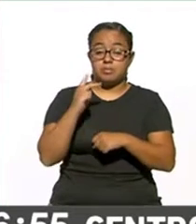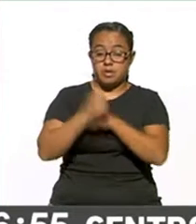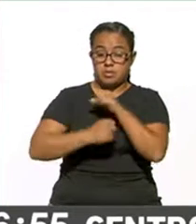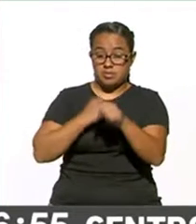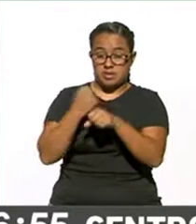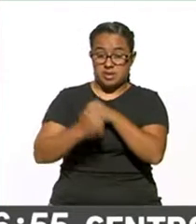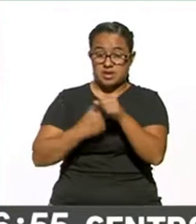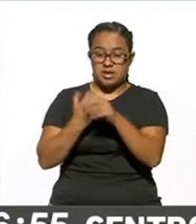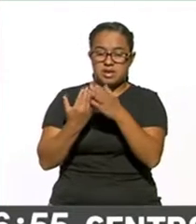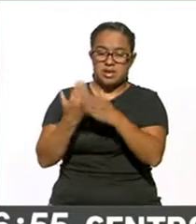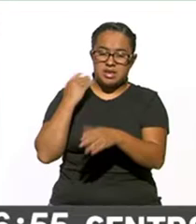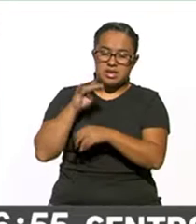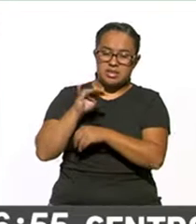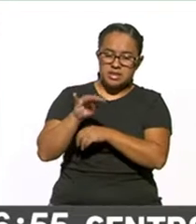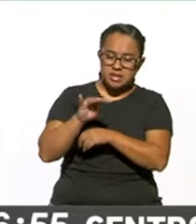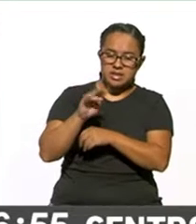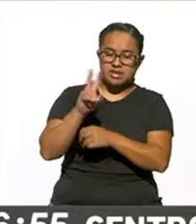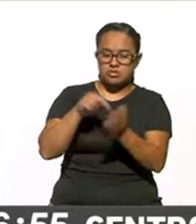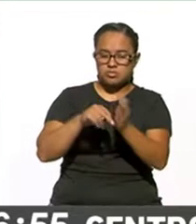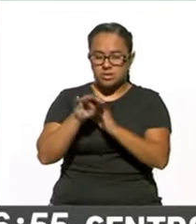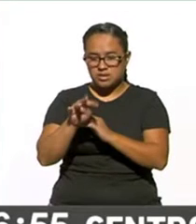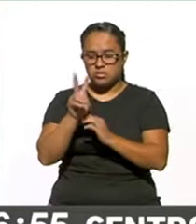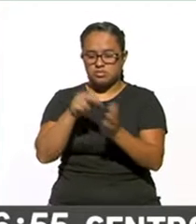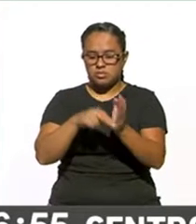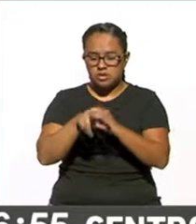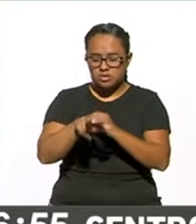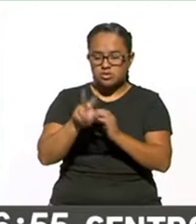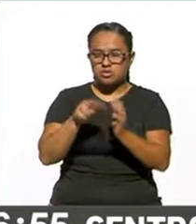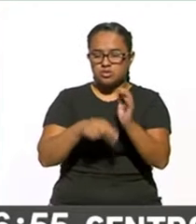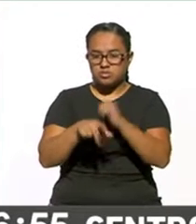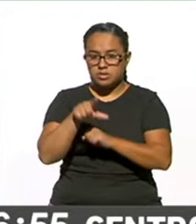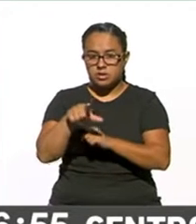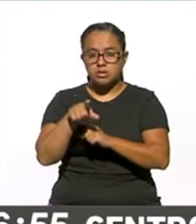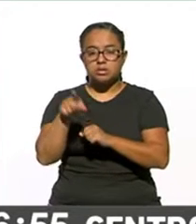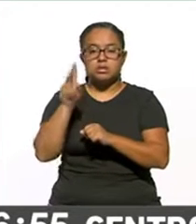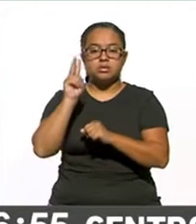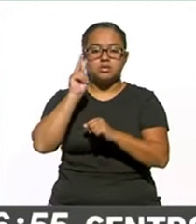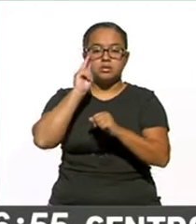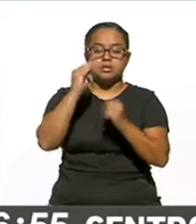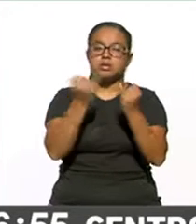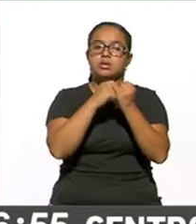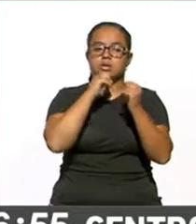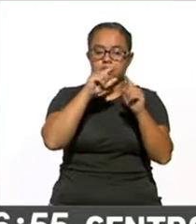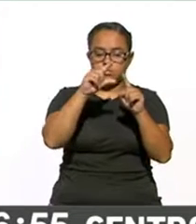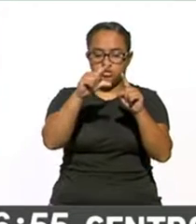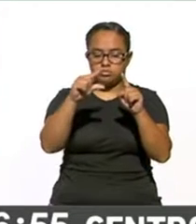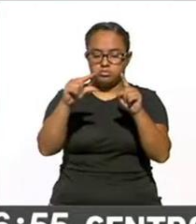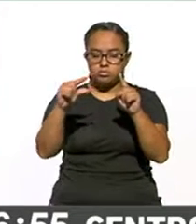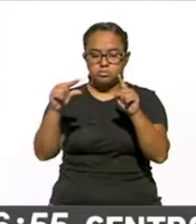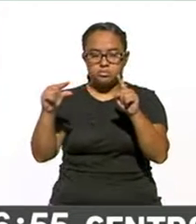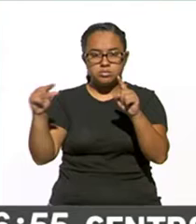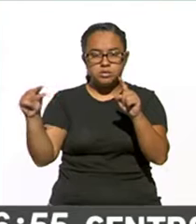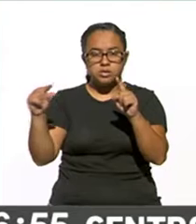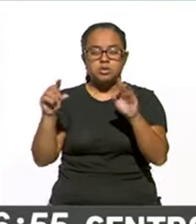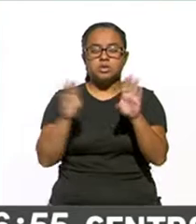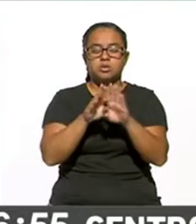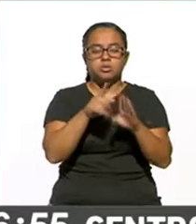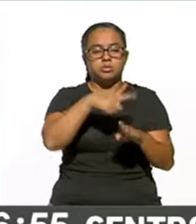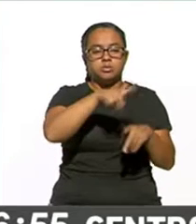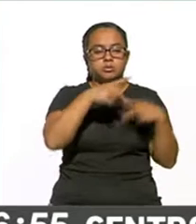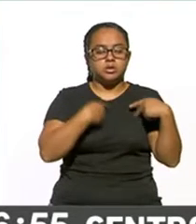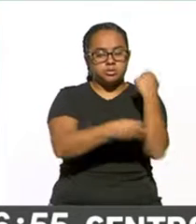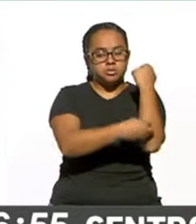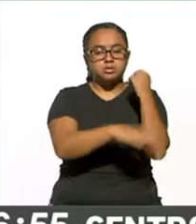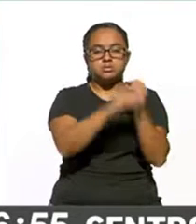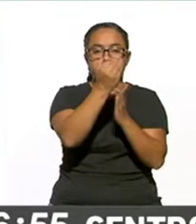el 19, el 18, el 17, hay una caída muy clara de la interrupción del embarazo.